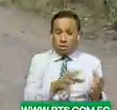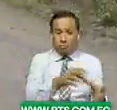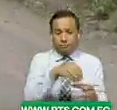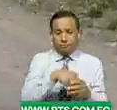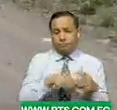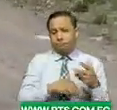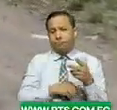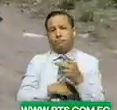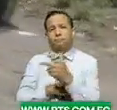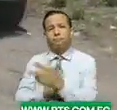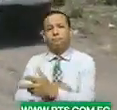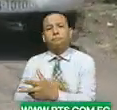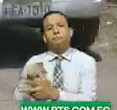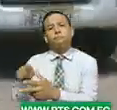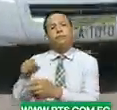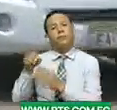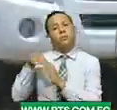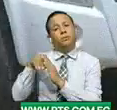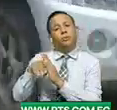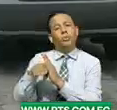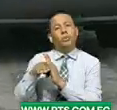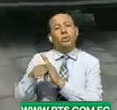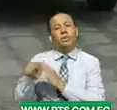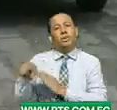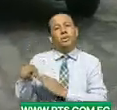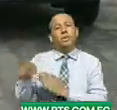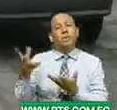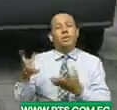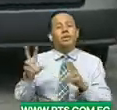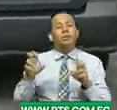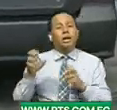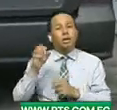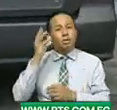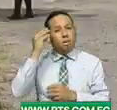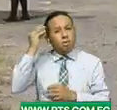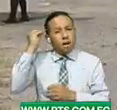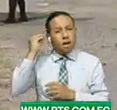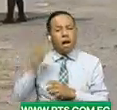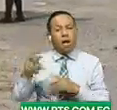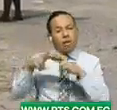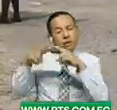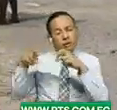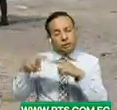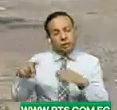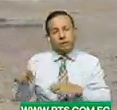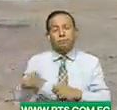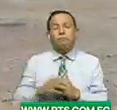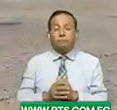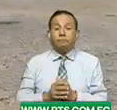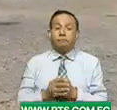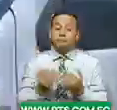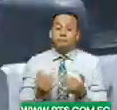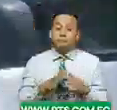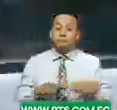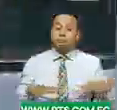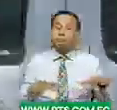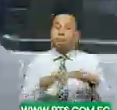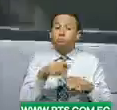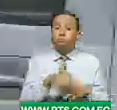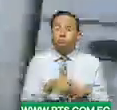del cementerio municipal de Riobamba para las experticias de ley. Mientras tanto, aquí solamente